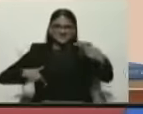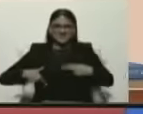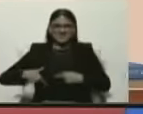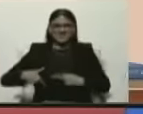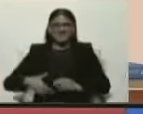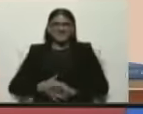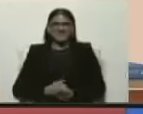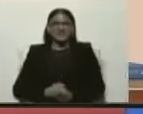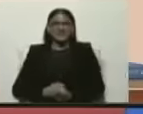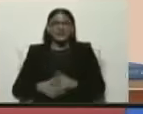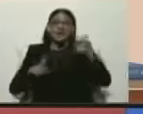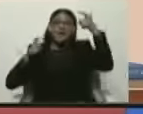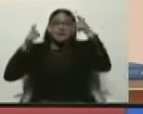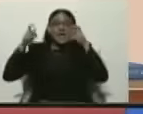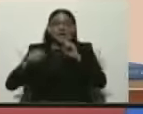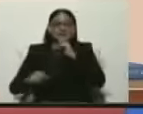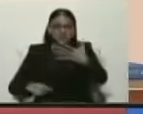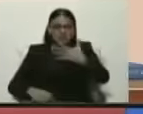Chávez soy yo.